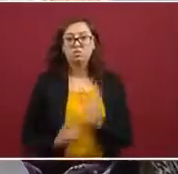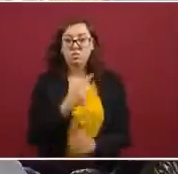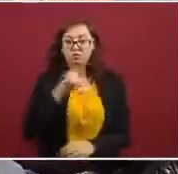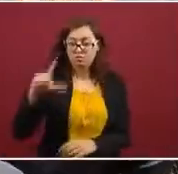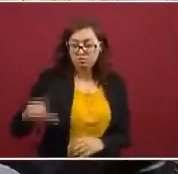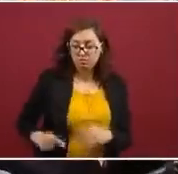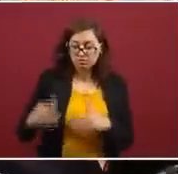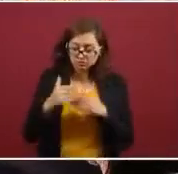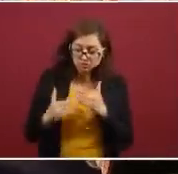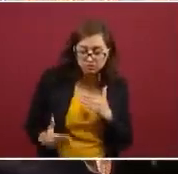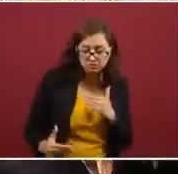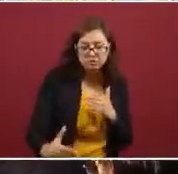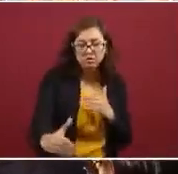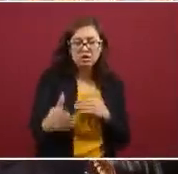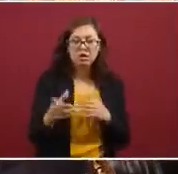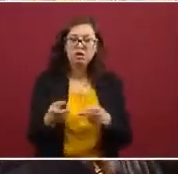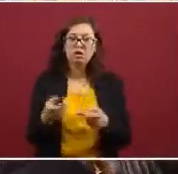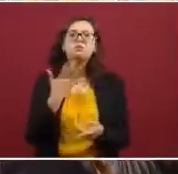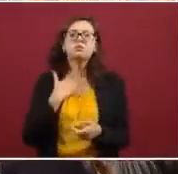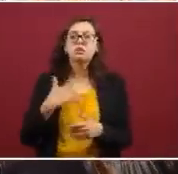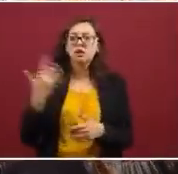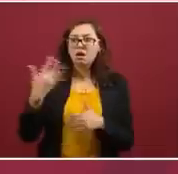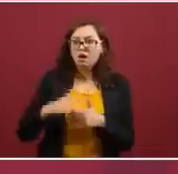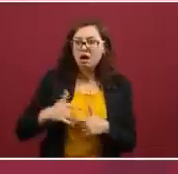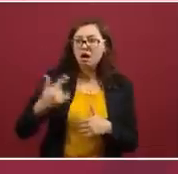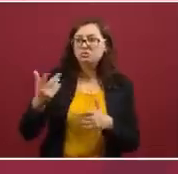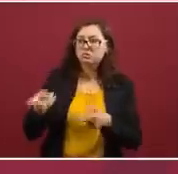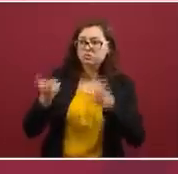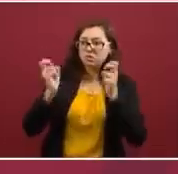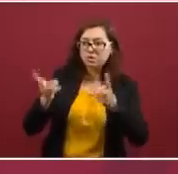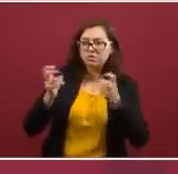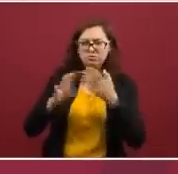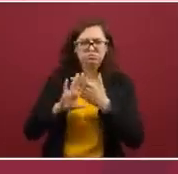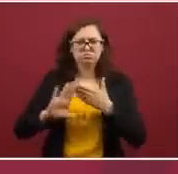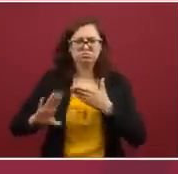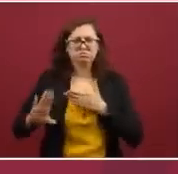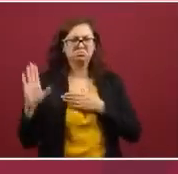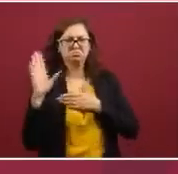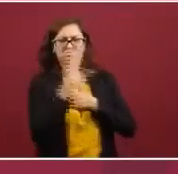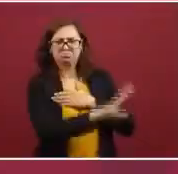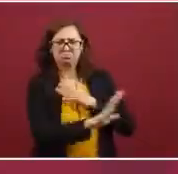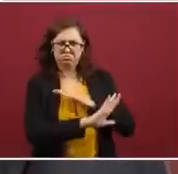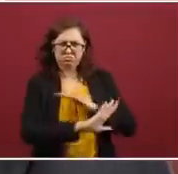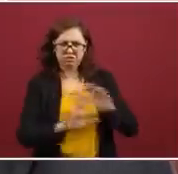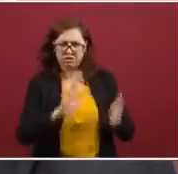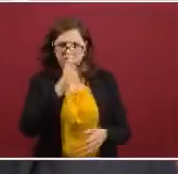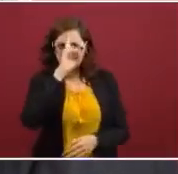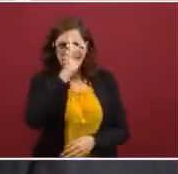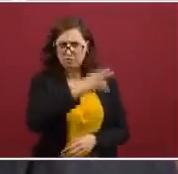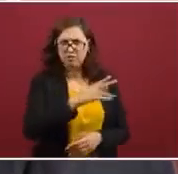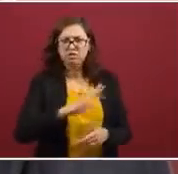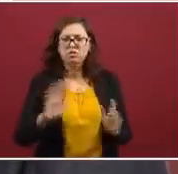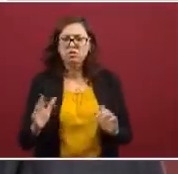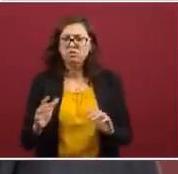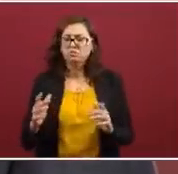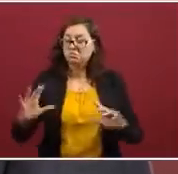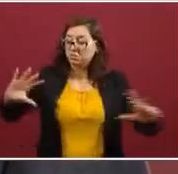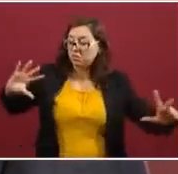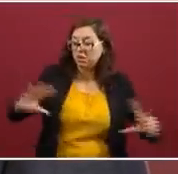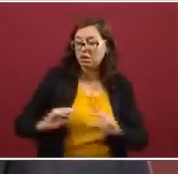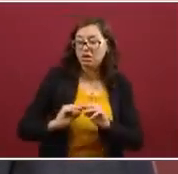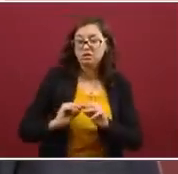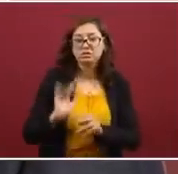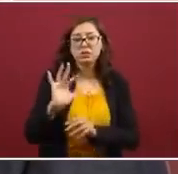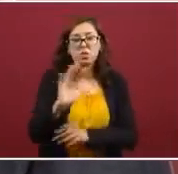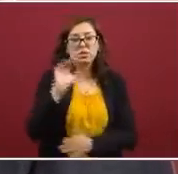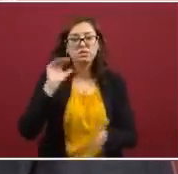el robo de combustible, como se está haciendo, nos vamos a ahorrar en el año alrededor de 50 mil